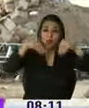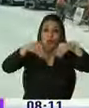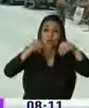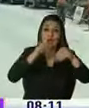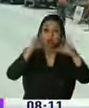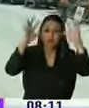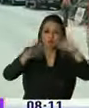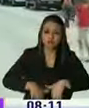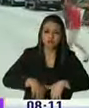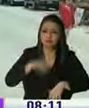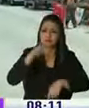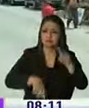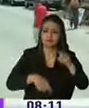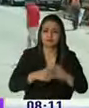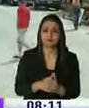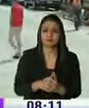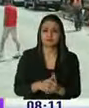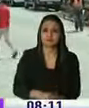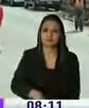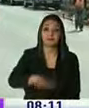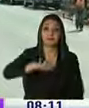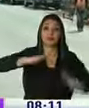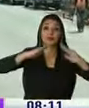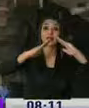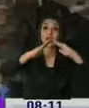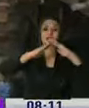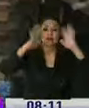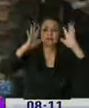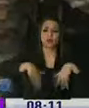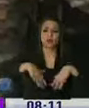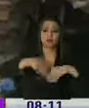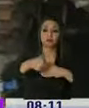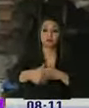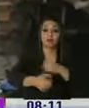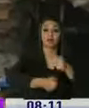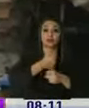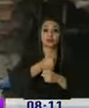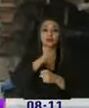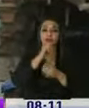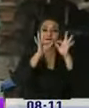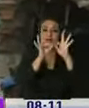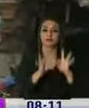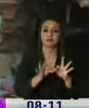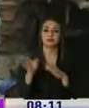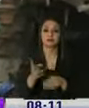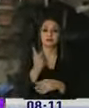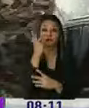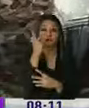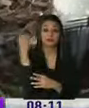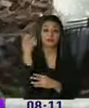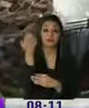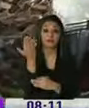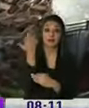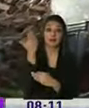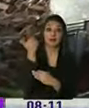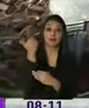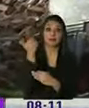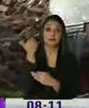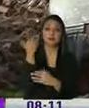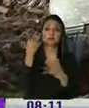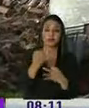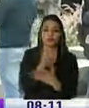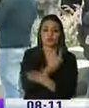inconveniente. En lo que va del año, 5 inmuebles han colapsado por la falta de mantenimiento. Las dos últimas emergencias suscitadas durante